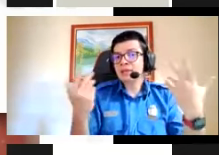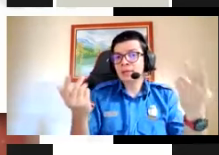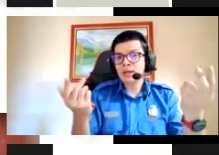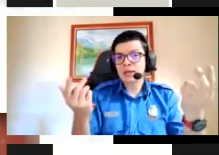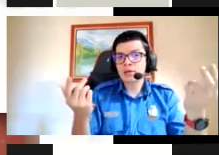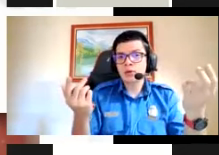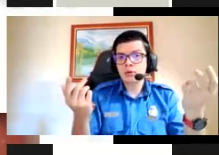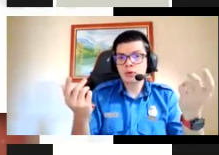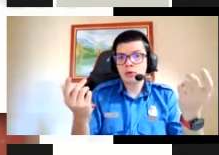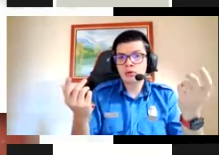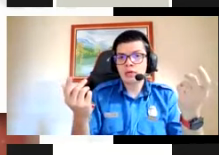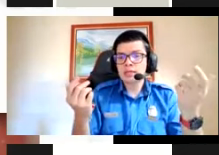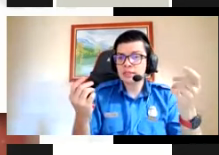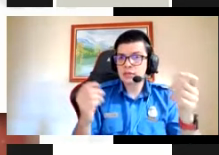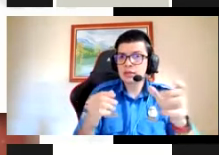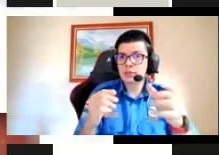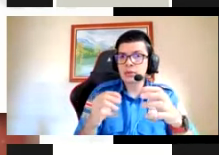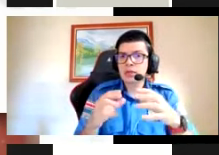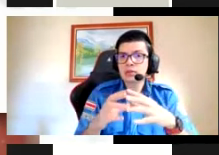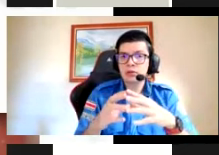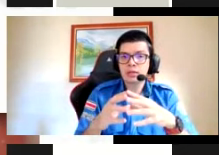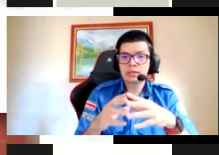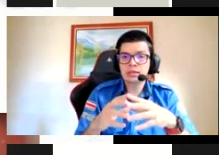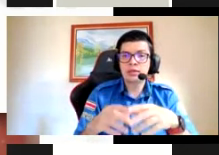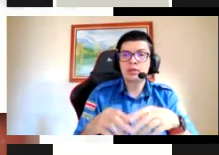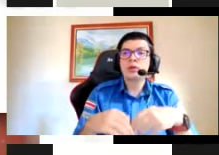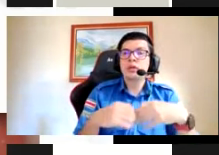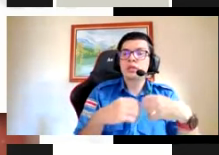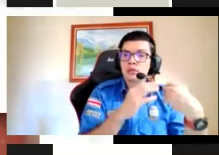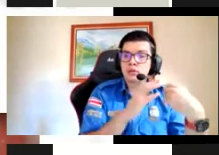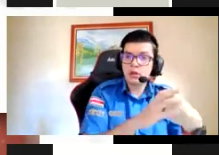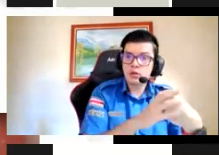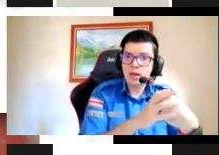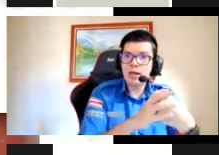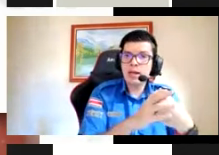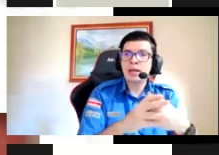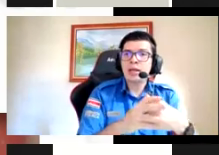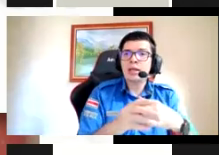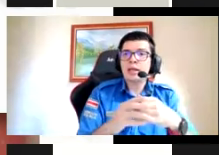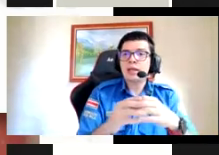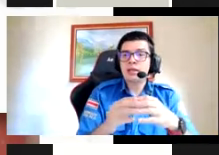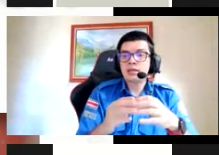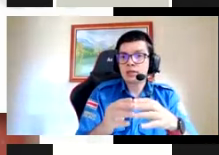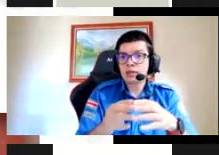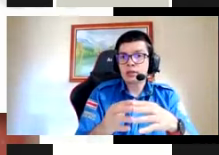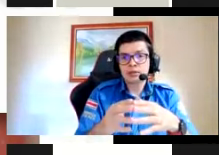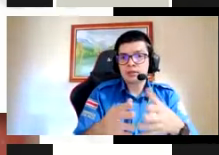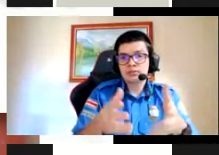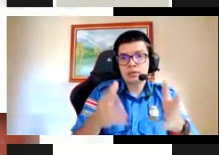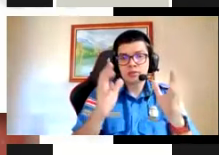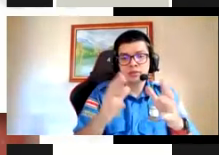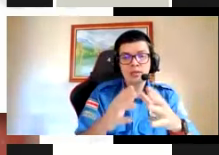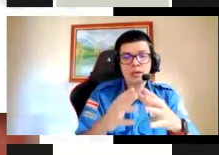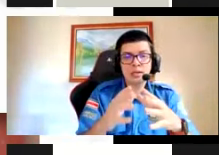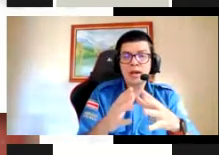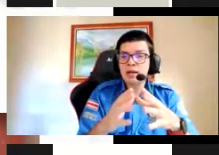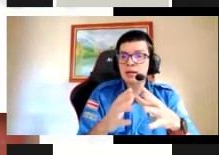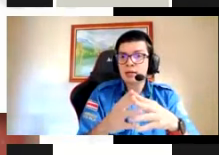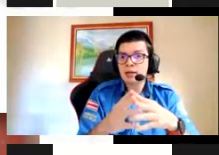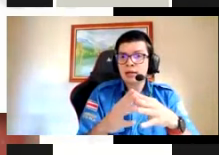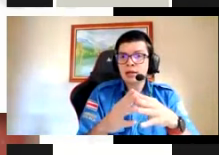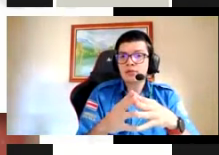¿Cumplirá esa manguera con los requisitos de protección contra incendio, seguridad humana y, y riesgo de incendio en